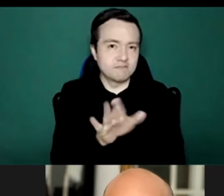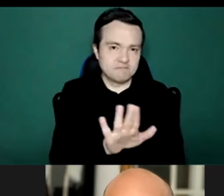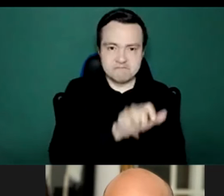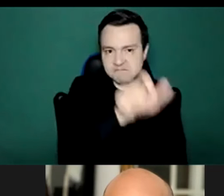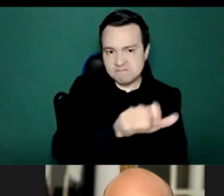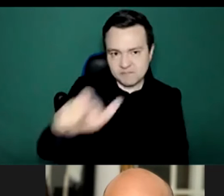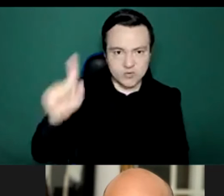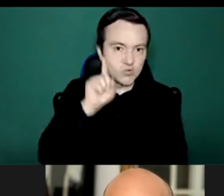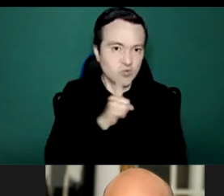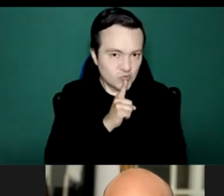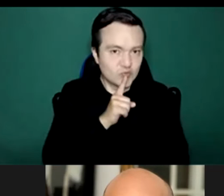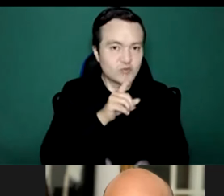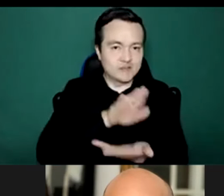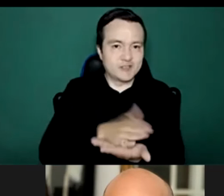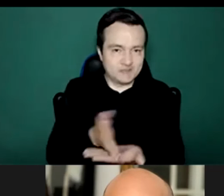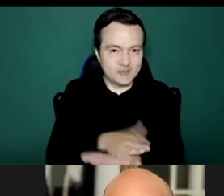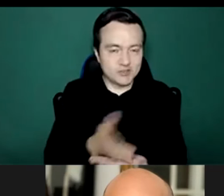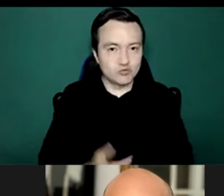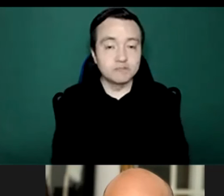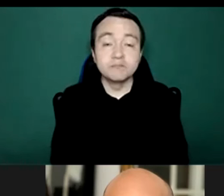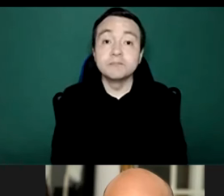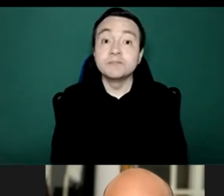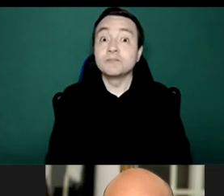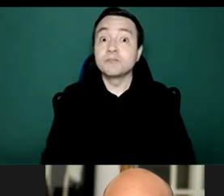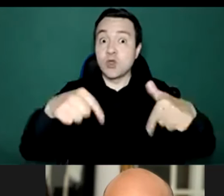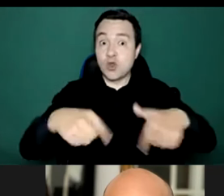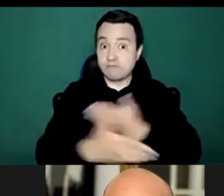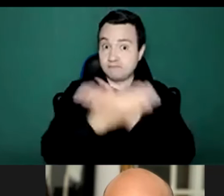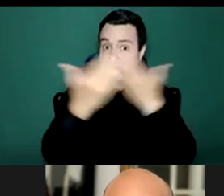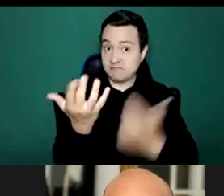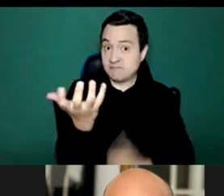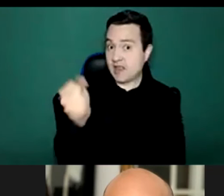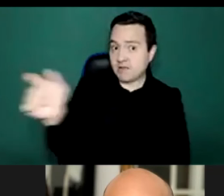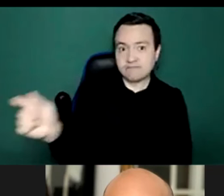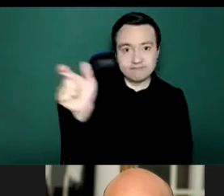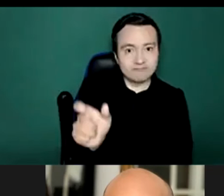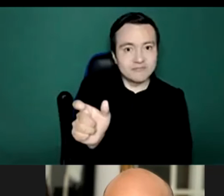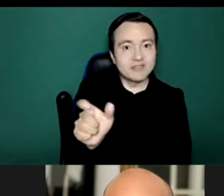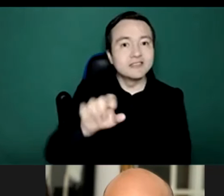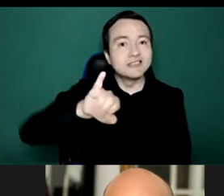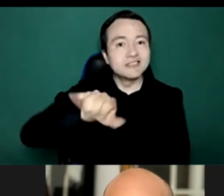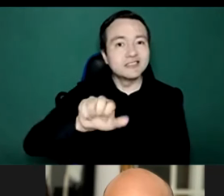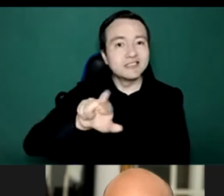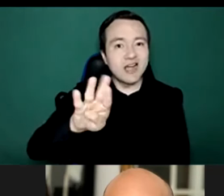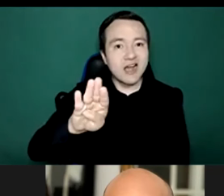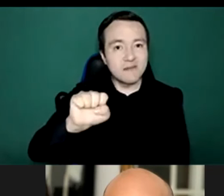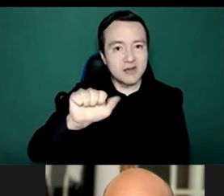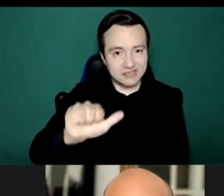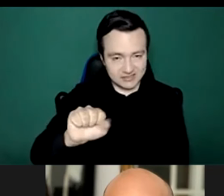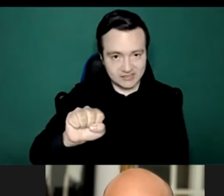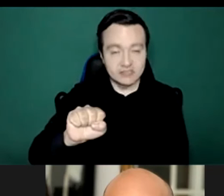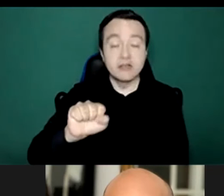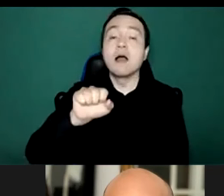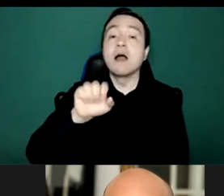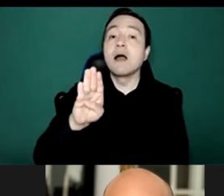sordos. Esta mañana tenemos al doctor Jarbas Barbosa, también director subdirector de la Organización Panamericana de la